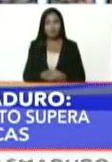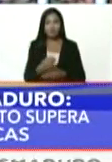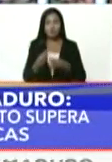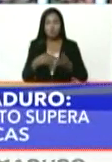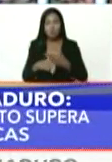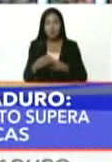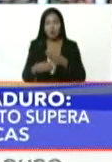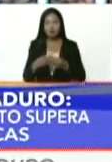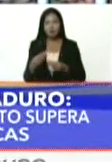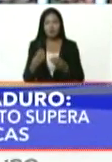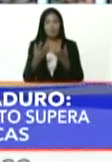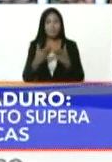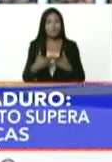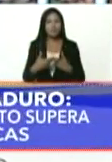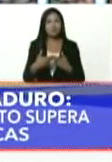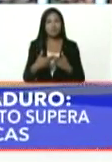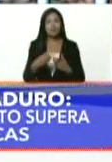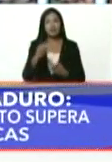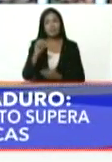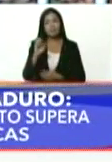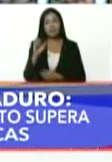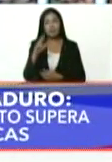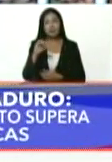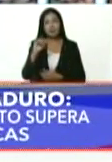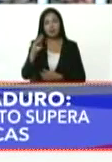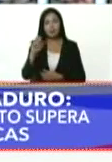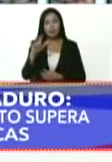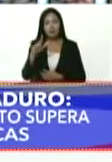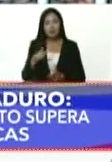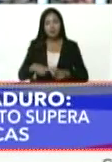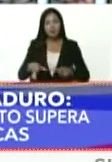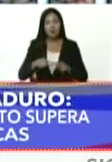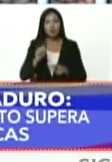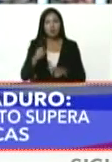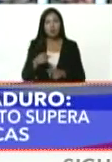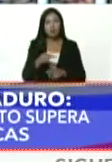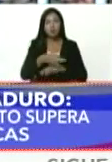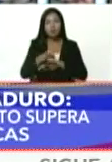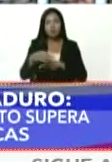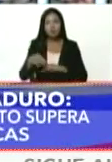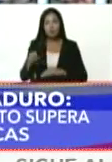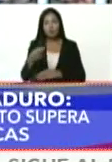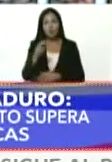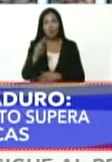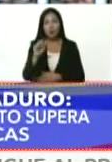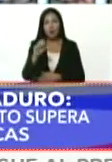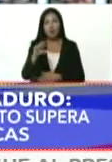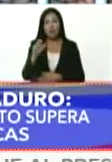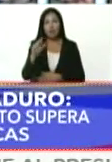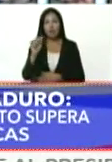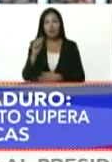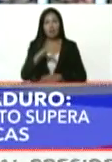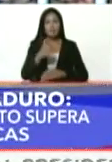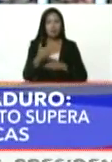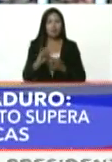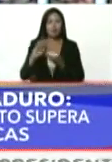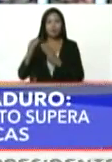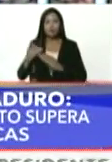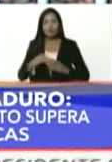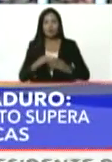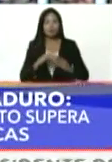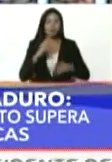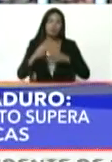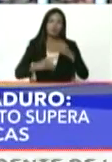para que la empresa Maribelca en la parroquia Ciudad Alianza, municipio Guacara, asuma el plan comunal de